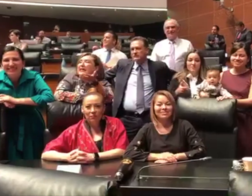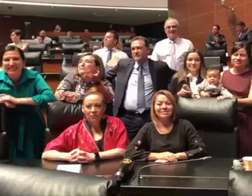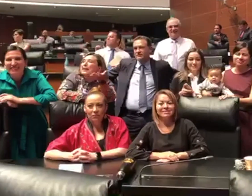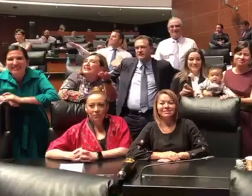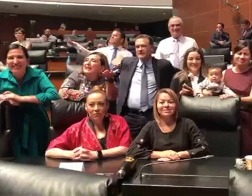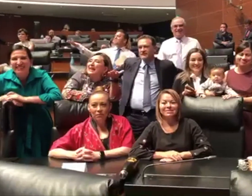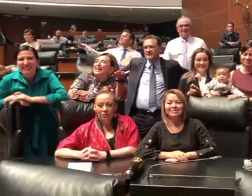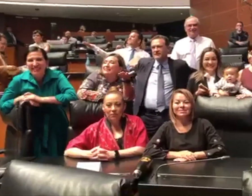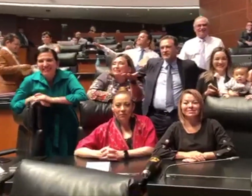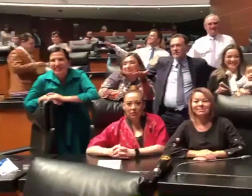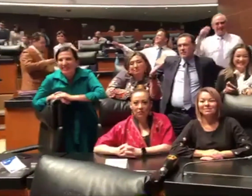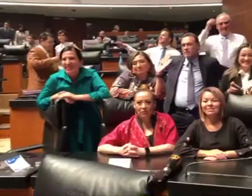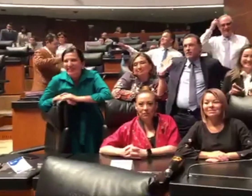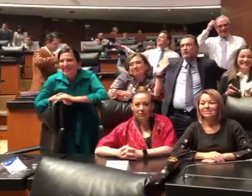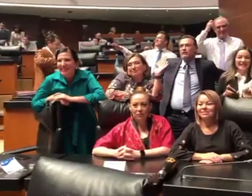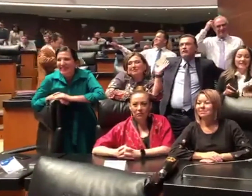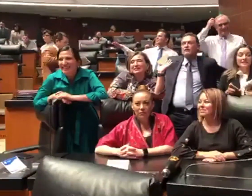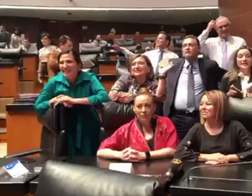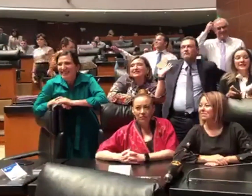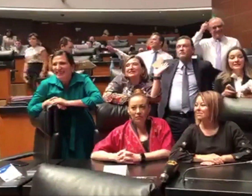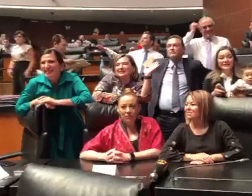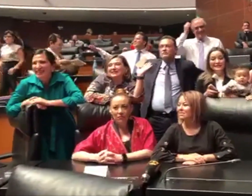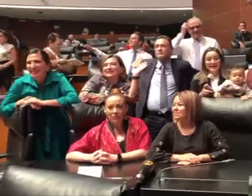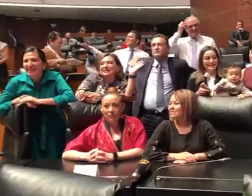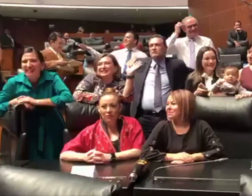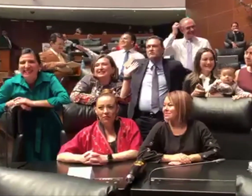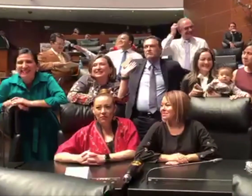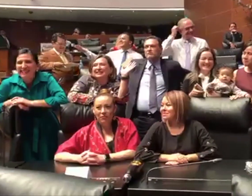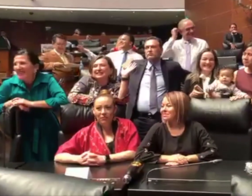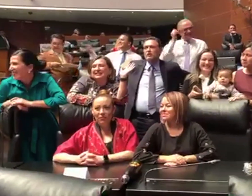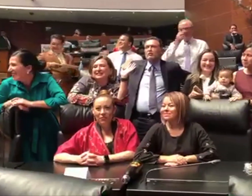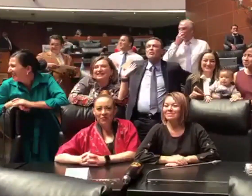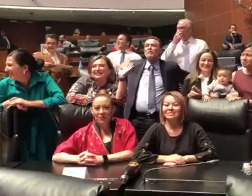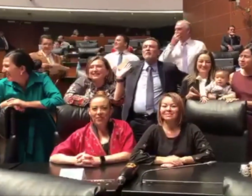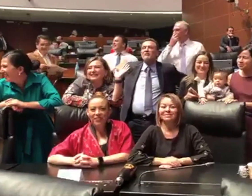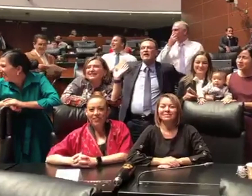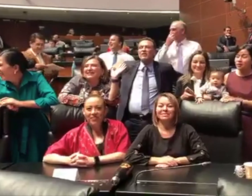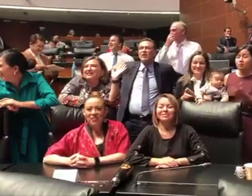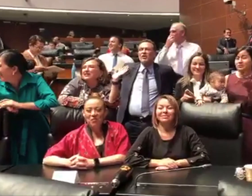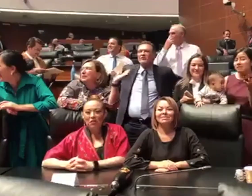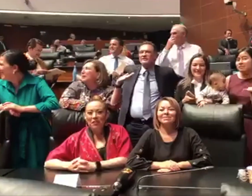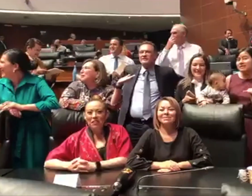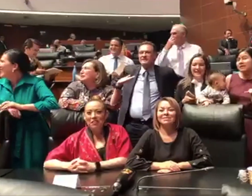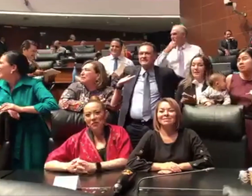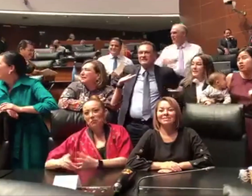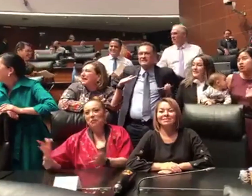¿Ya que empiecen? Dicen que sí están. ¡Bajamos de las aguas!